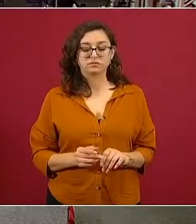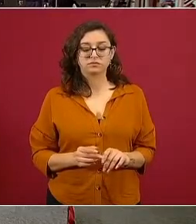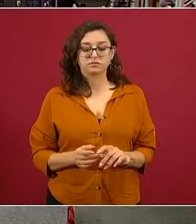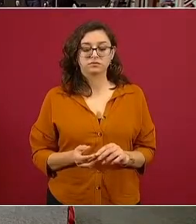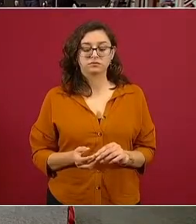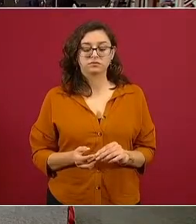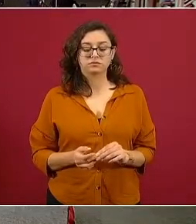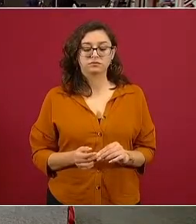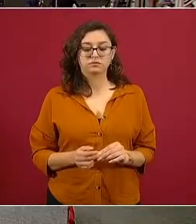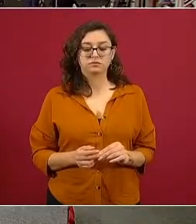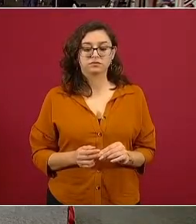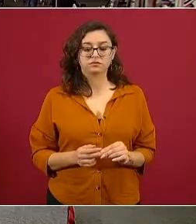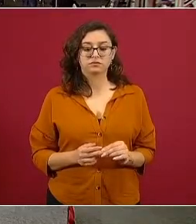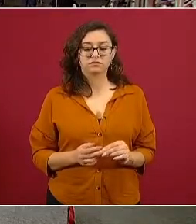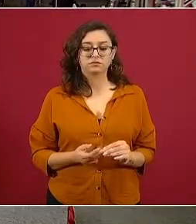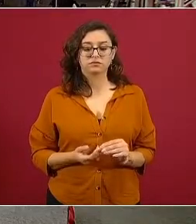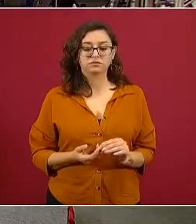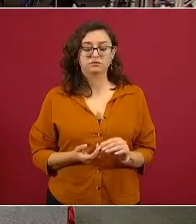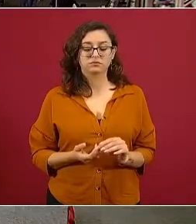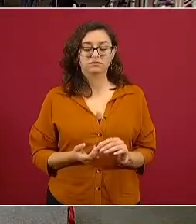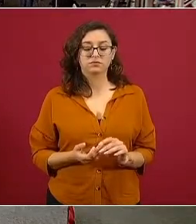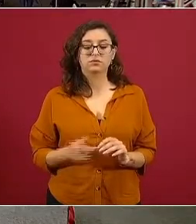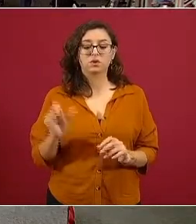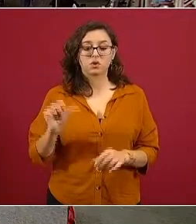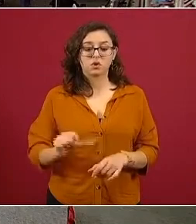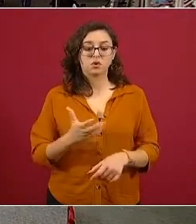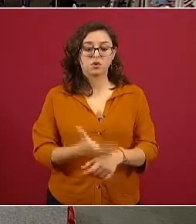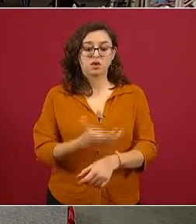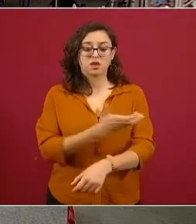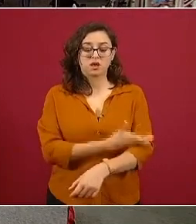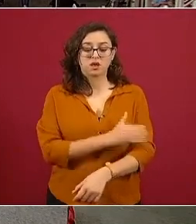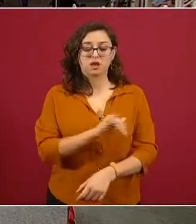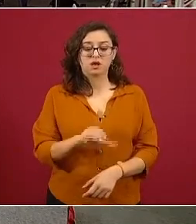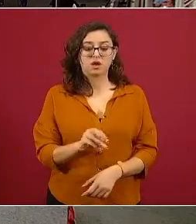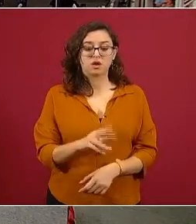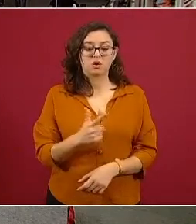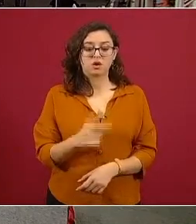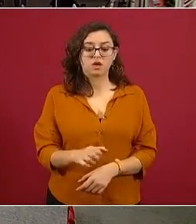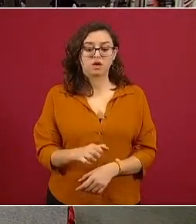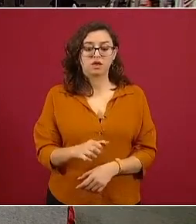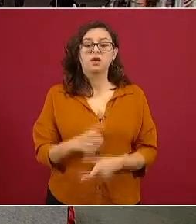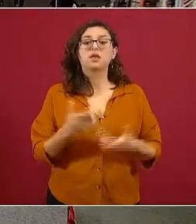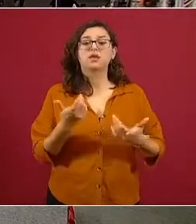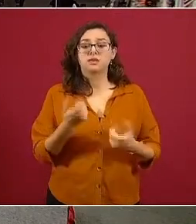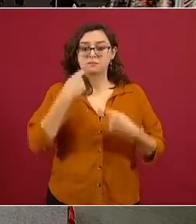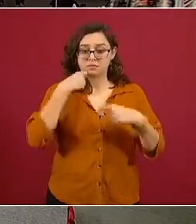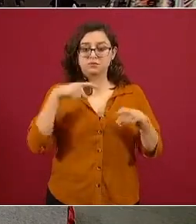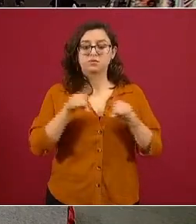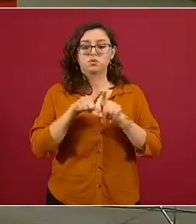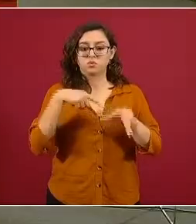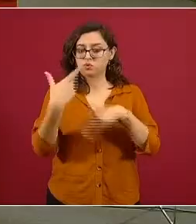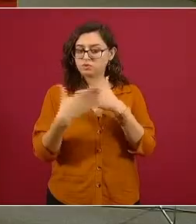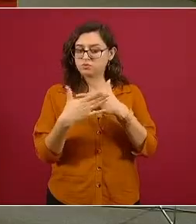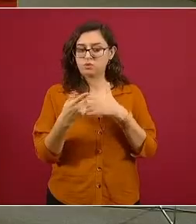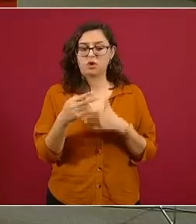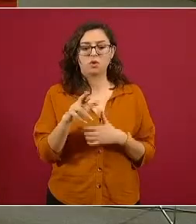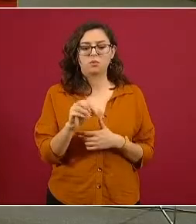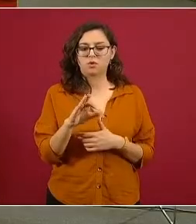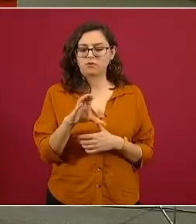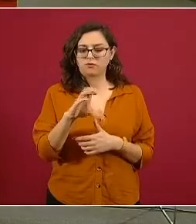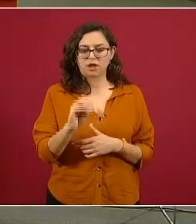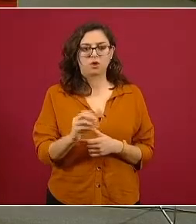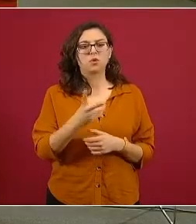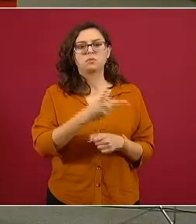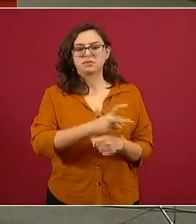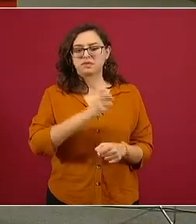seguir invitando, en esta ocasión nos acompaña Jorge, vamos a que esté también Profeco y vamos a seguir hablando del Buen Fin